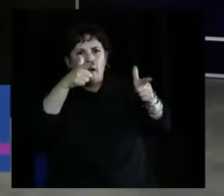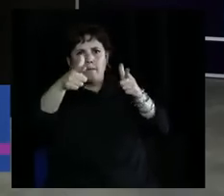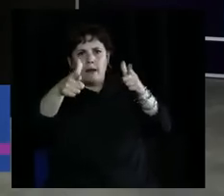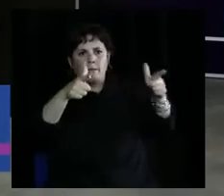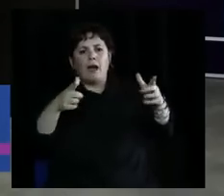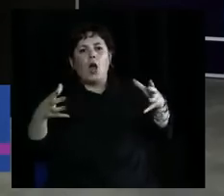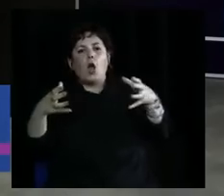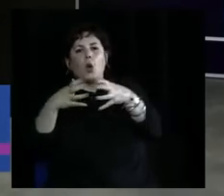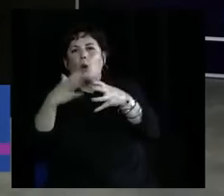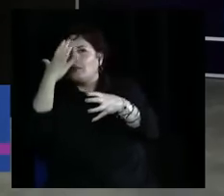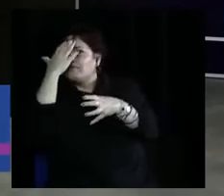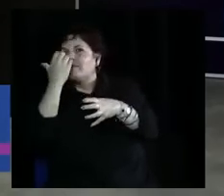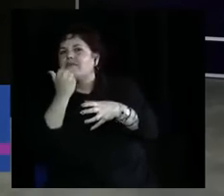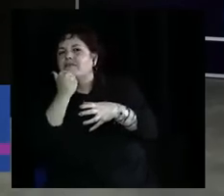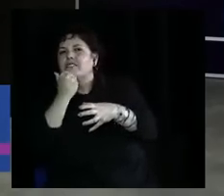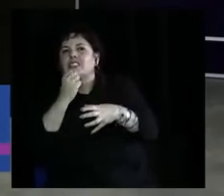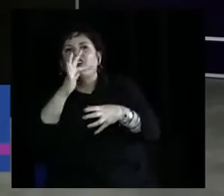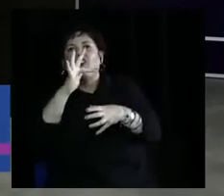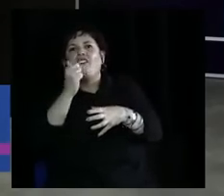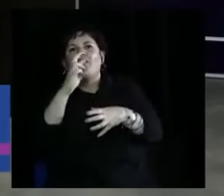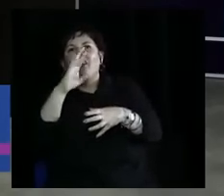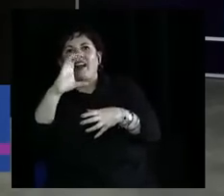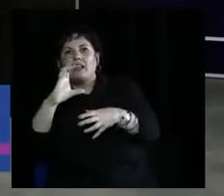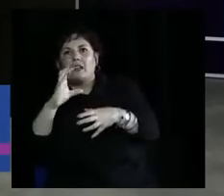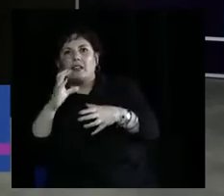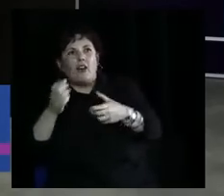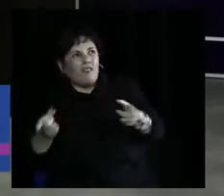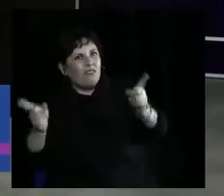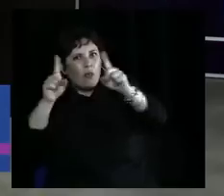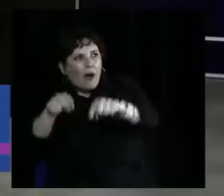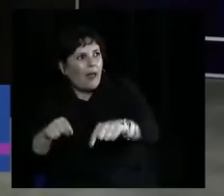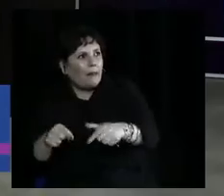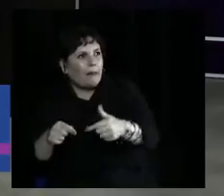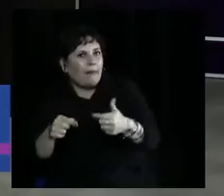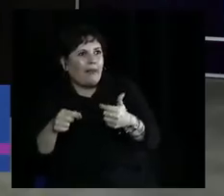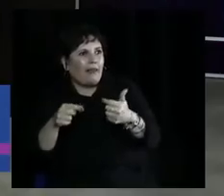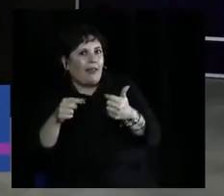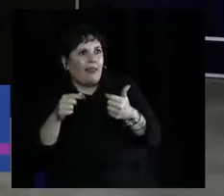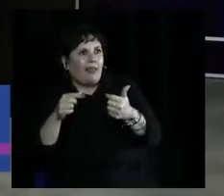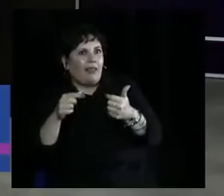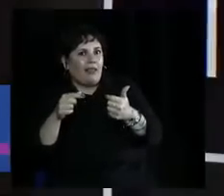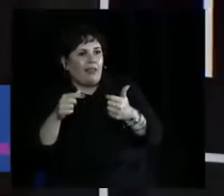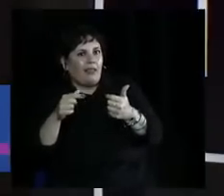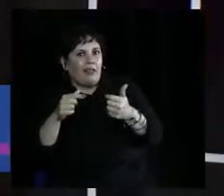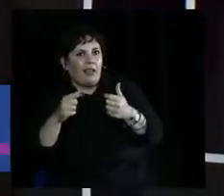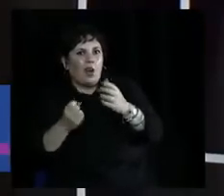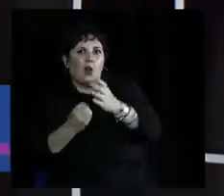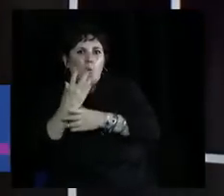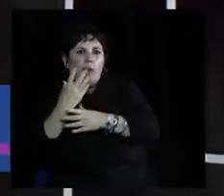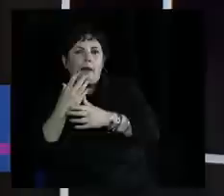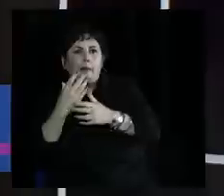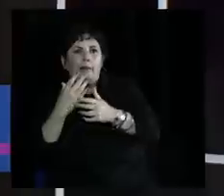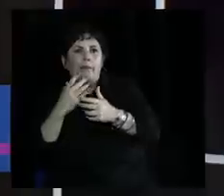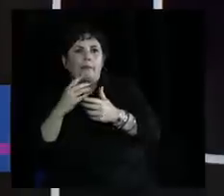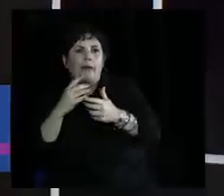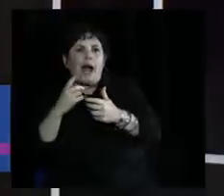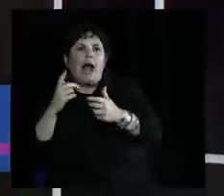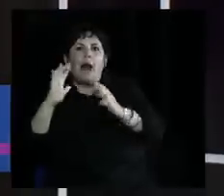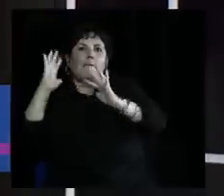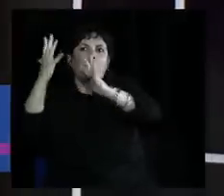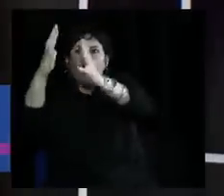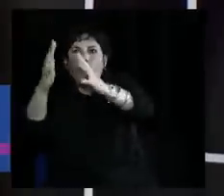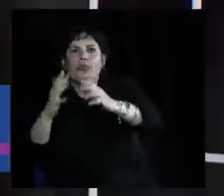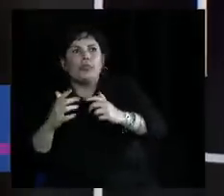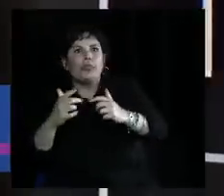FARC han retornado al... Sí, la disidencia de la FARC ha retornado ahí con la nueva Marquetalia al monte, ¿no?